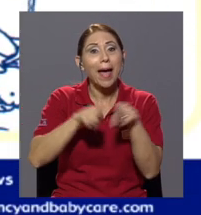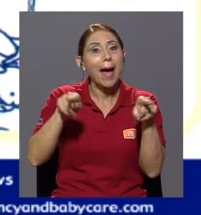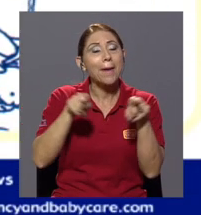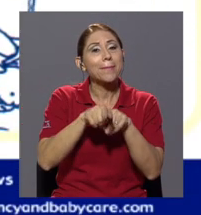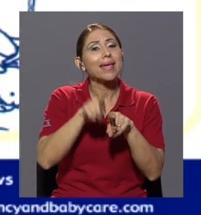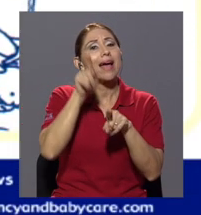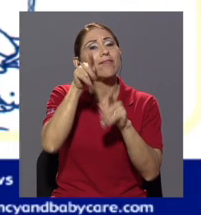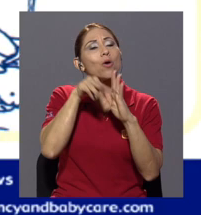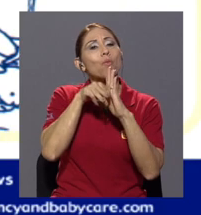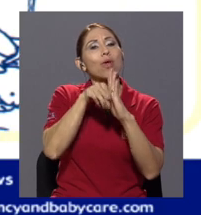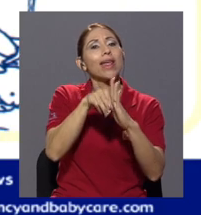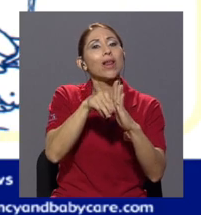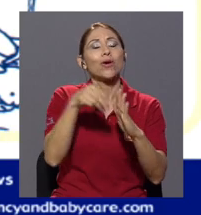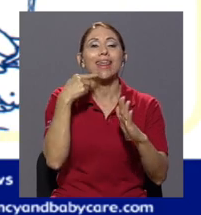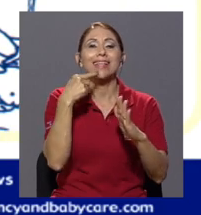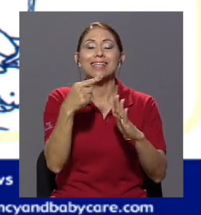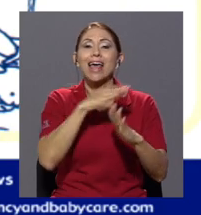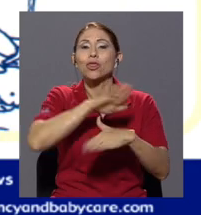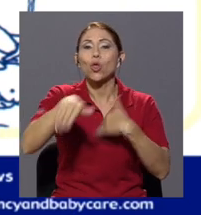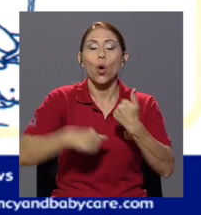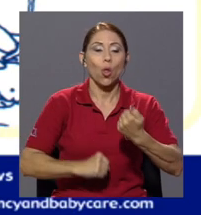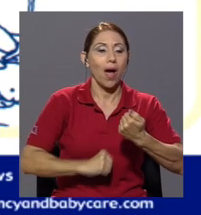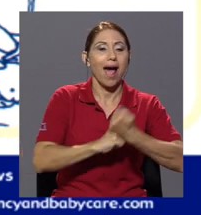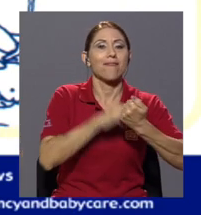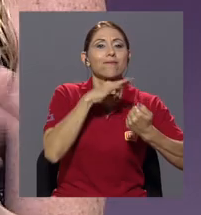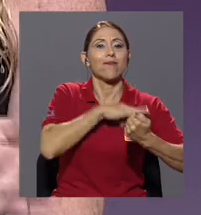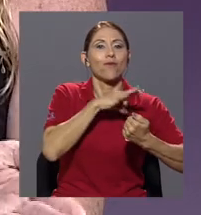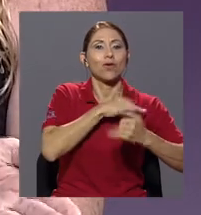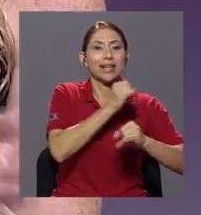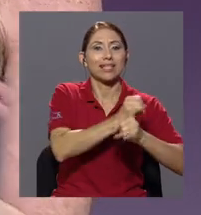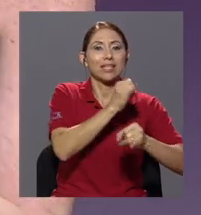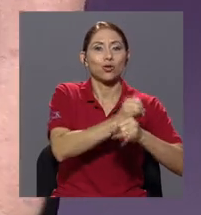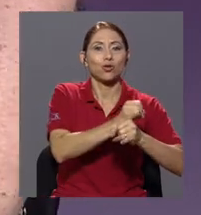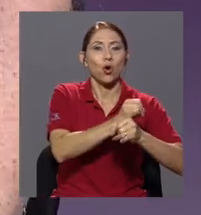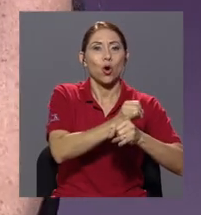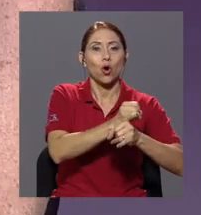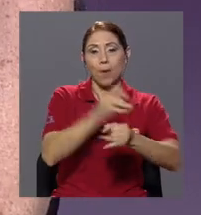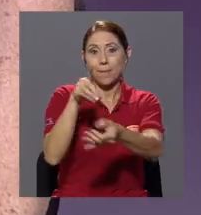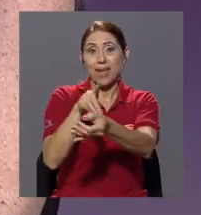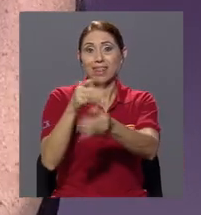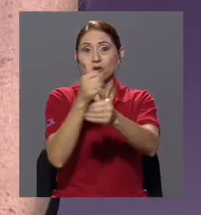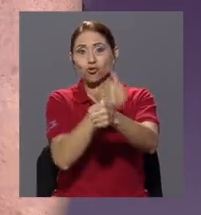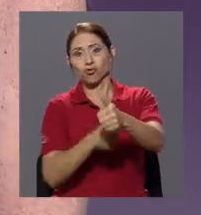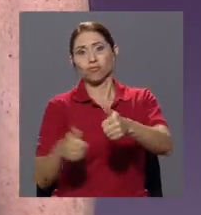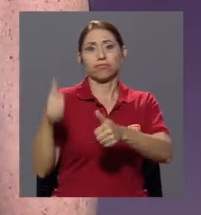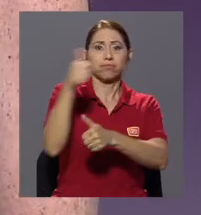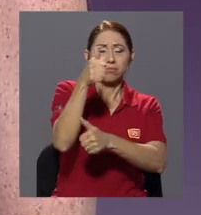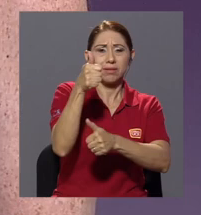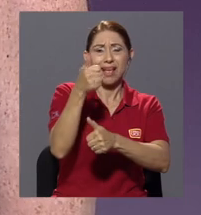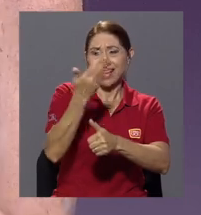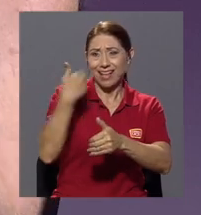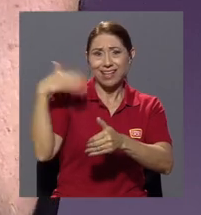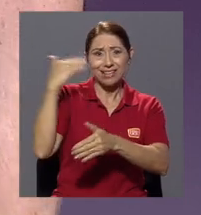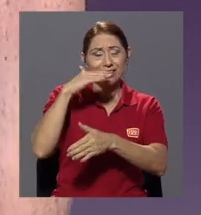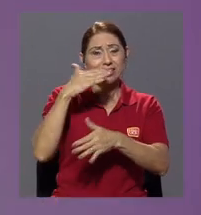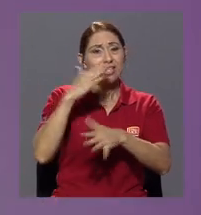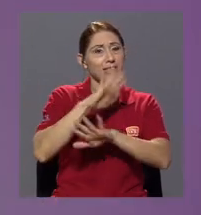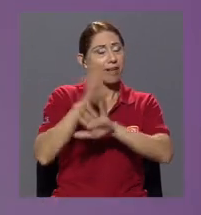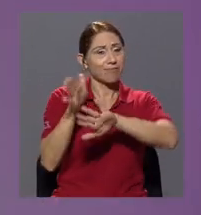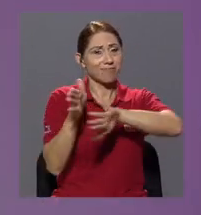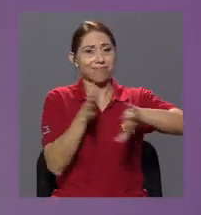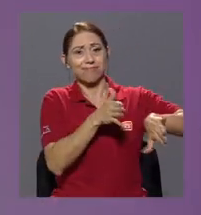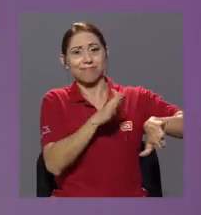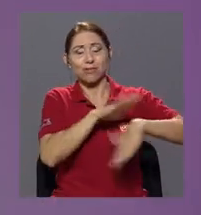favor de la institución y el jerarquía de los médicos y todo ya estaba centrado en la mujer era la protagonista